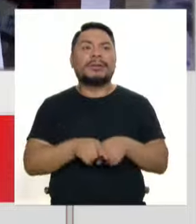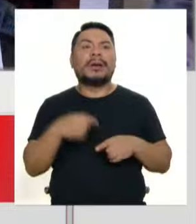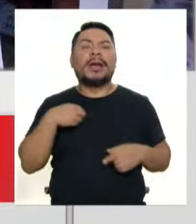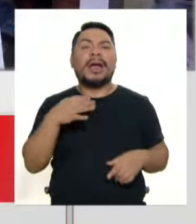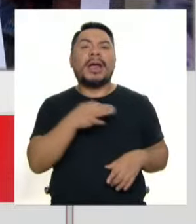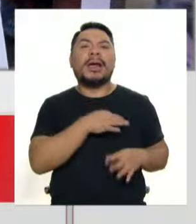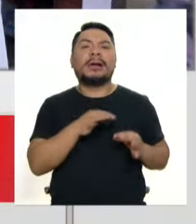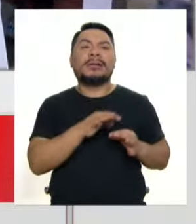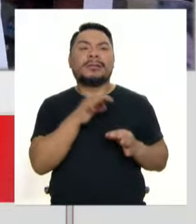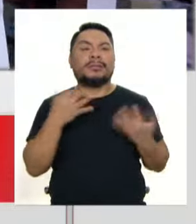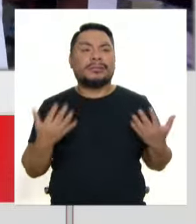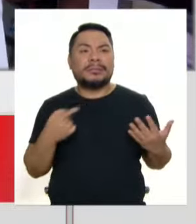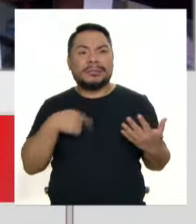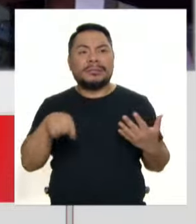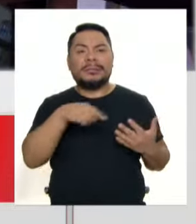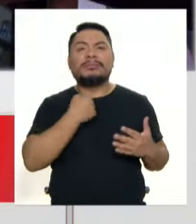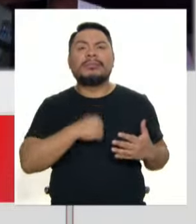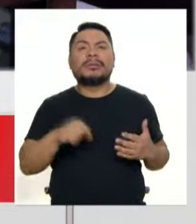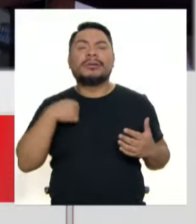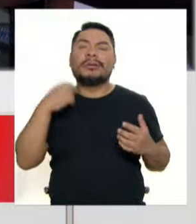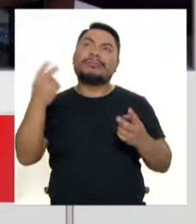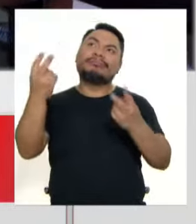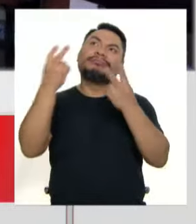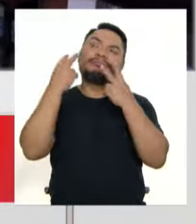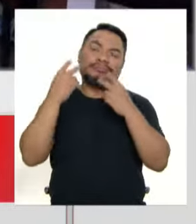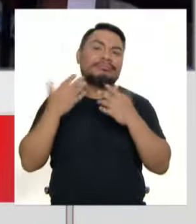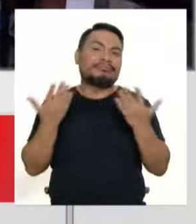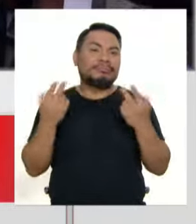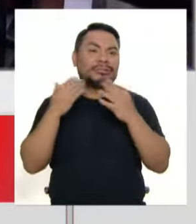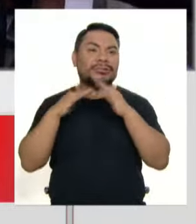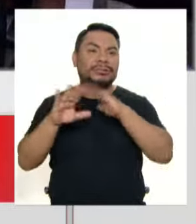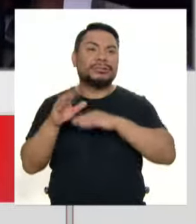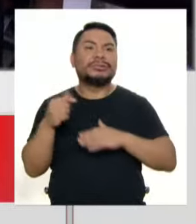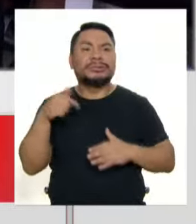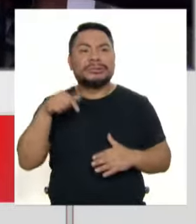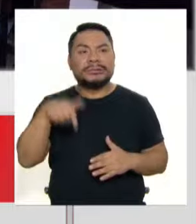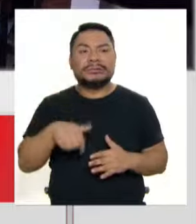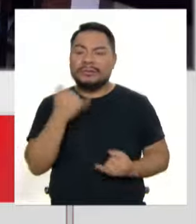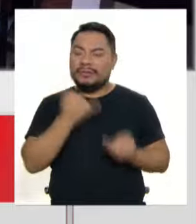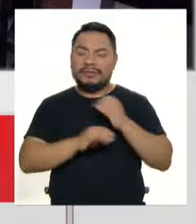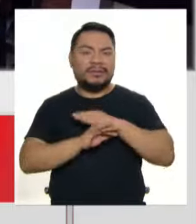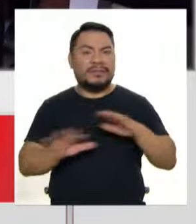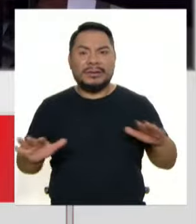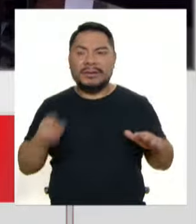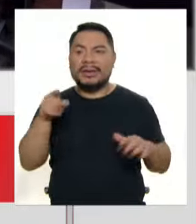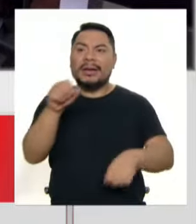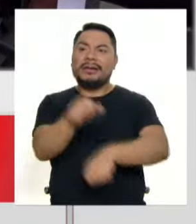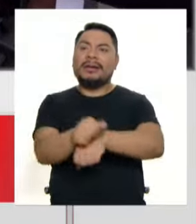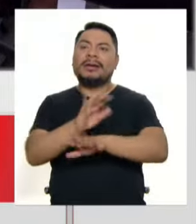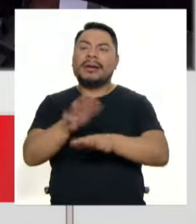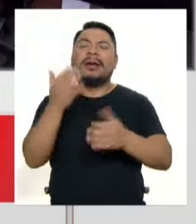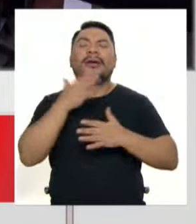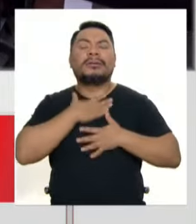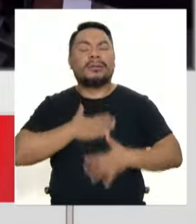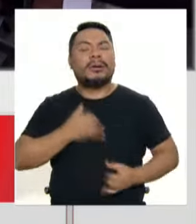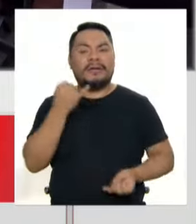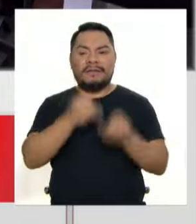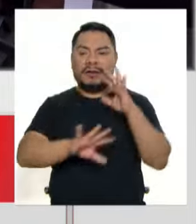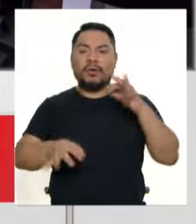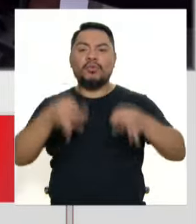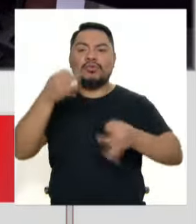de que están viéndonos de donde están, ¿no?, de que esto ya acaba, ya se va a presa y que ahora